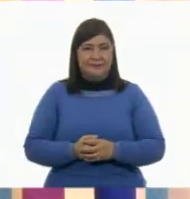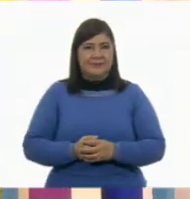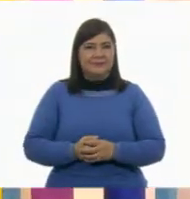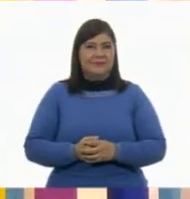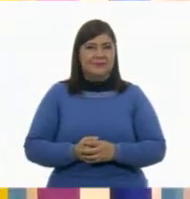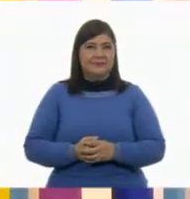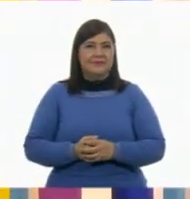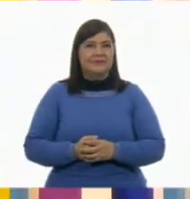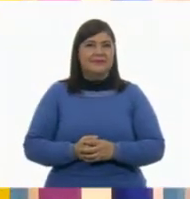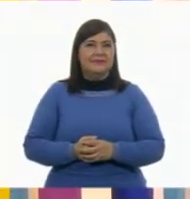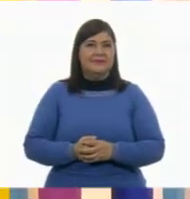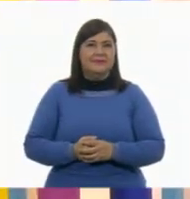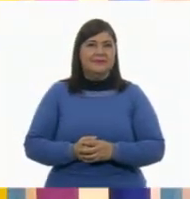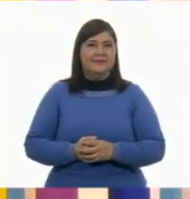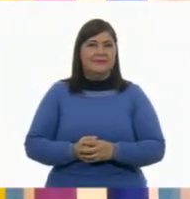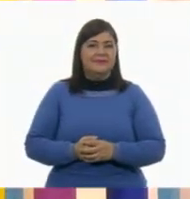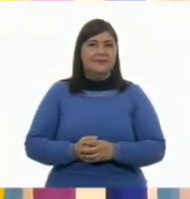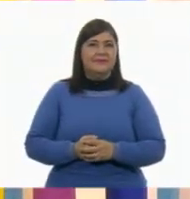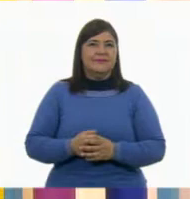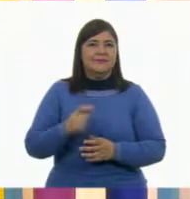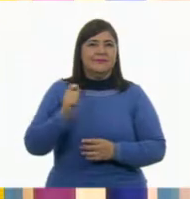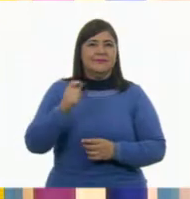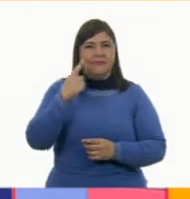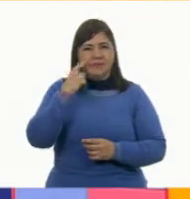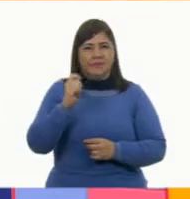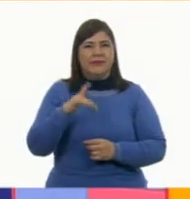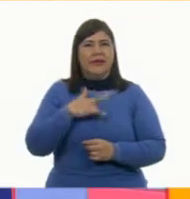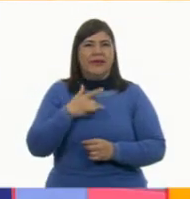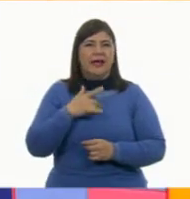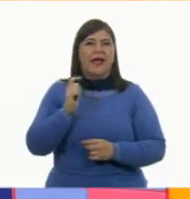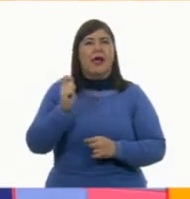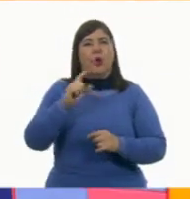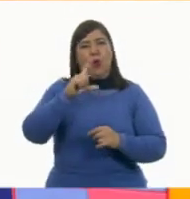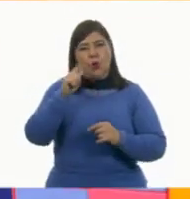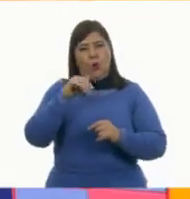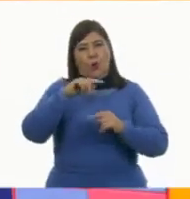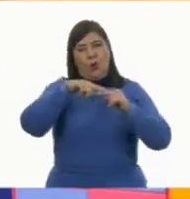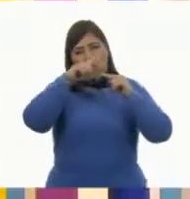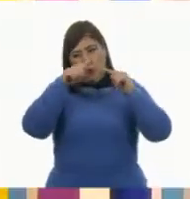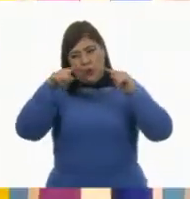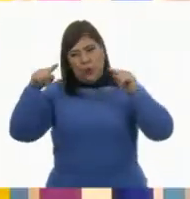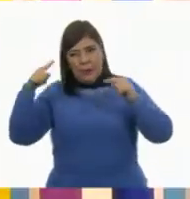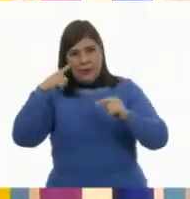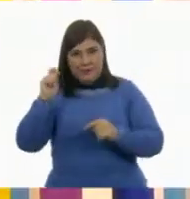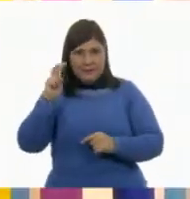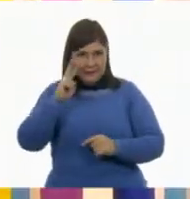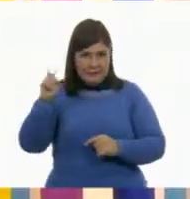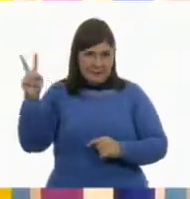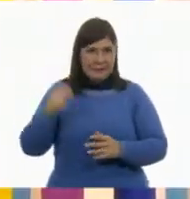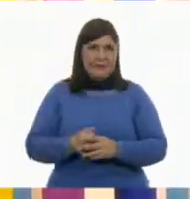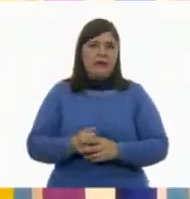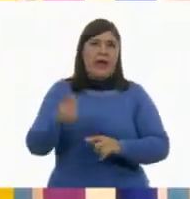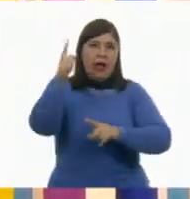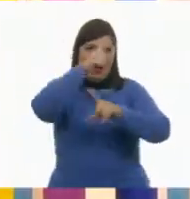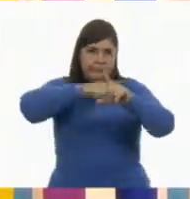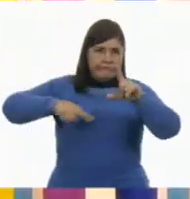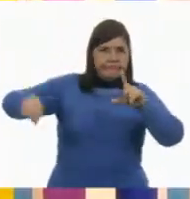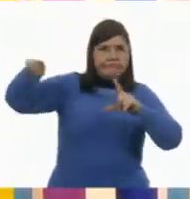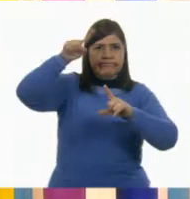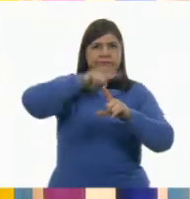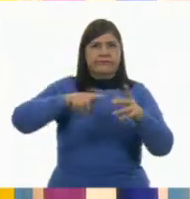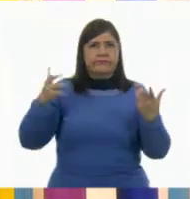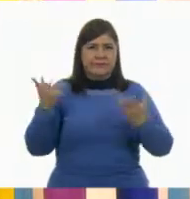Ok. Luego, entonces nuestro brazo va a la derecha. Luego ondita. Luego círculo. Hacemos un